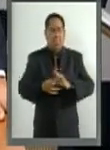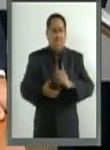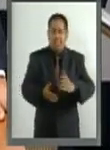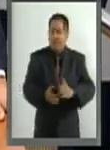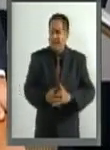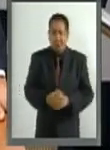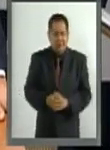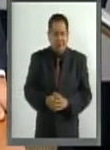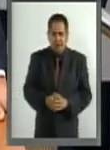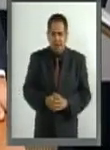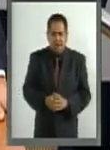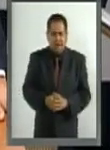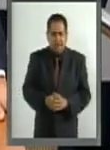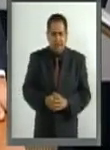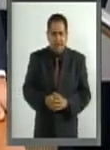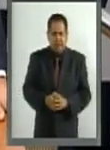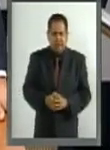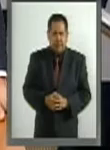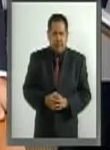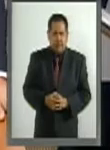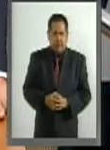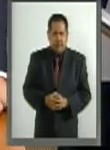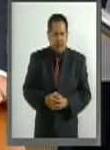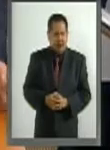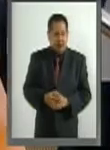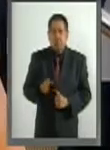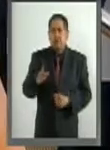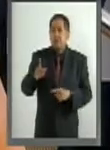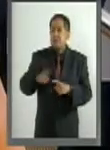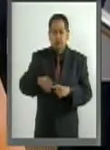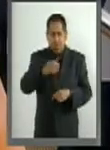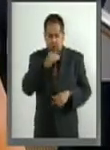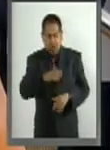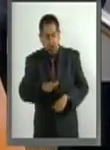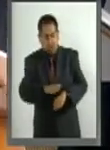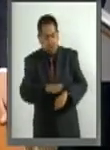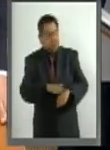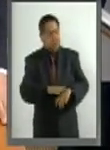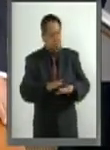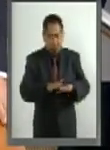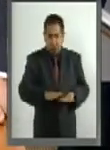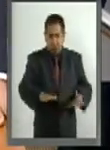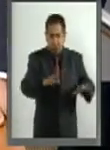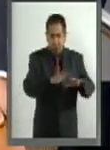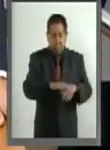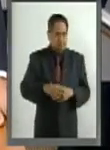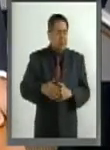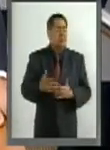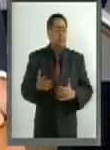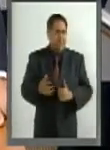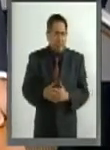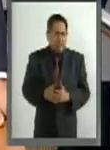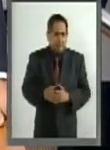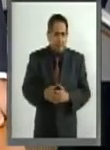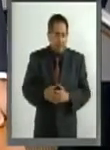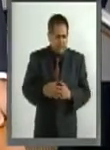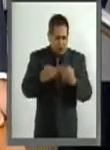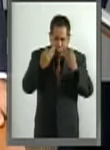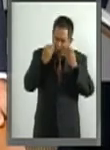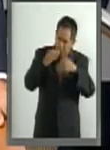Nadie podrá decirle al pueblo de México lo que él